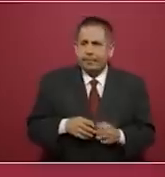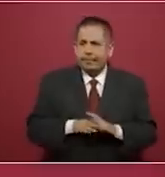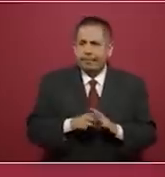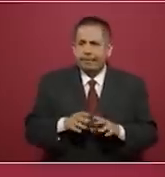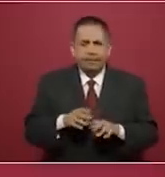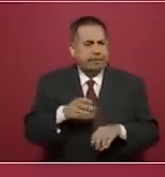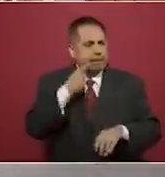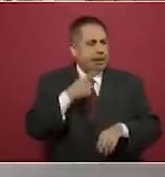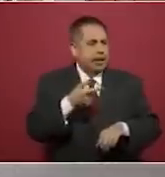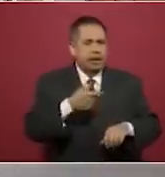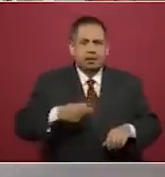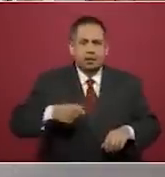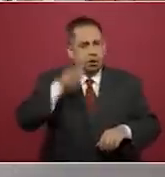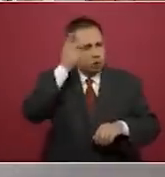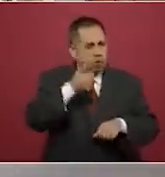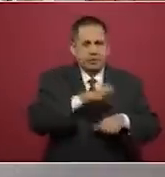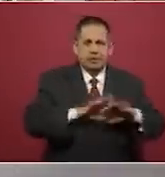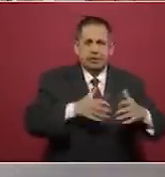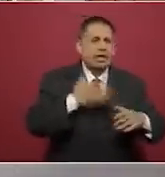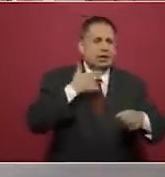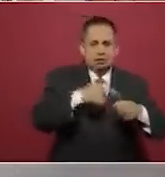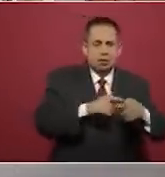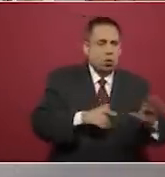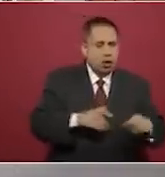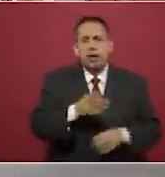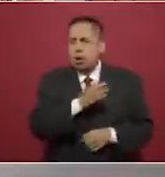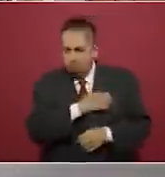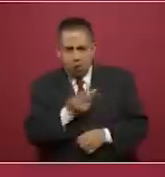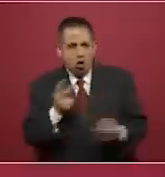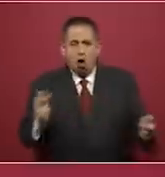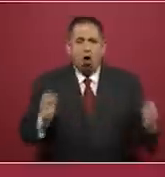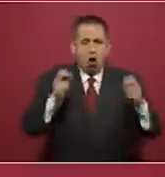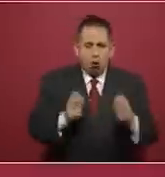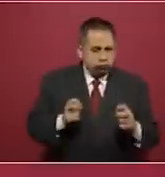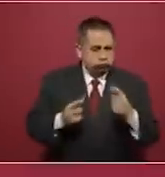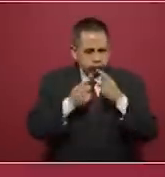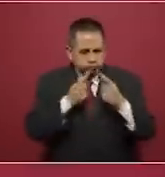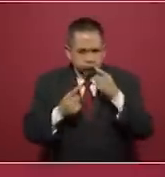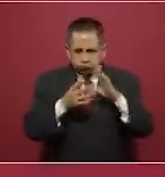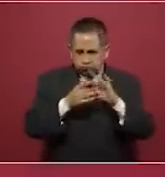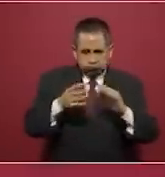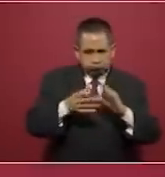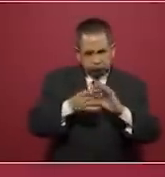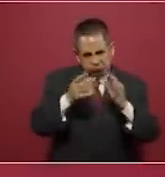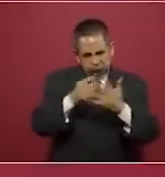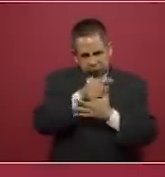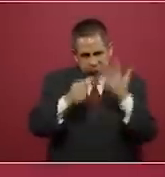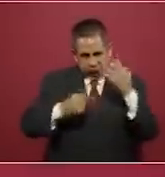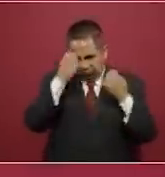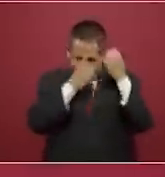las gasolineras entonces qué bien que se van a sentar para que se haga un análisis